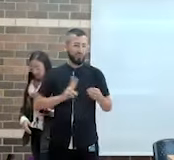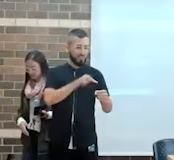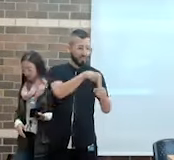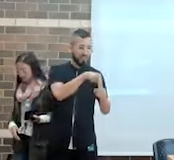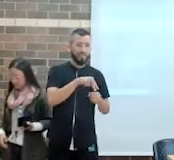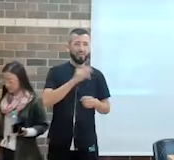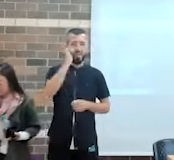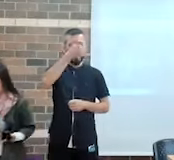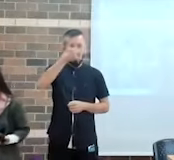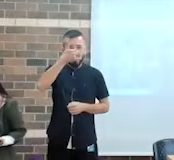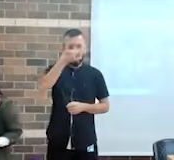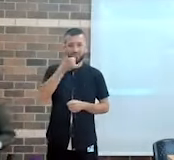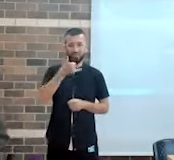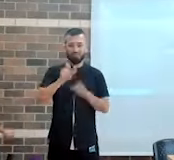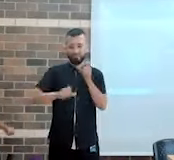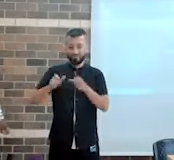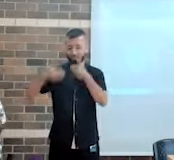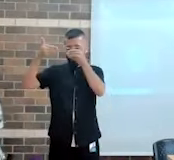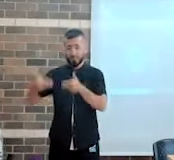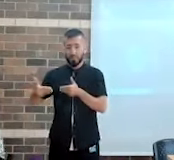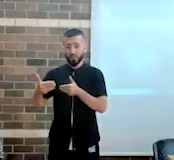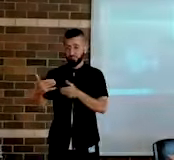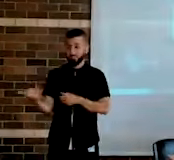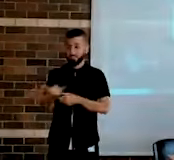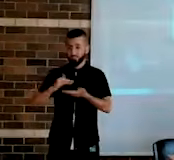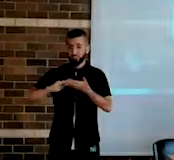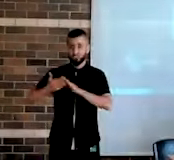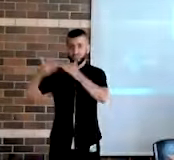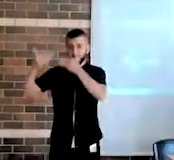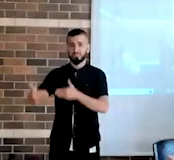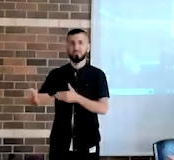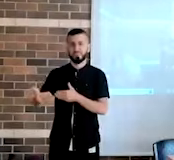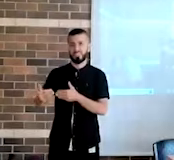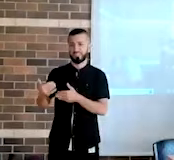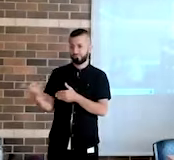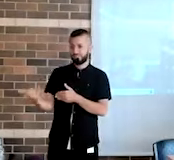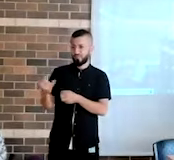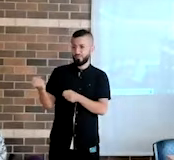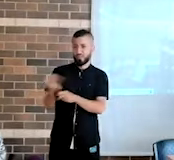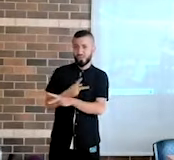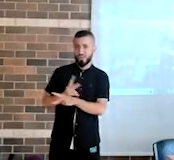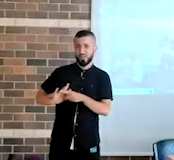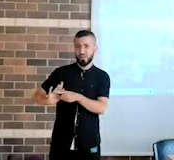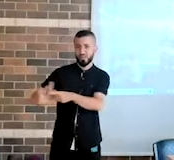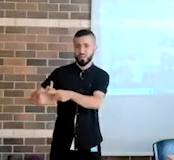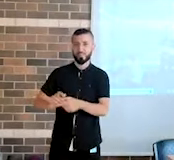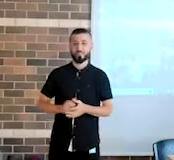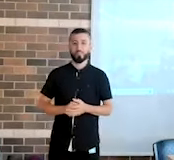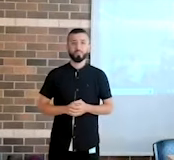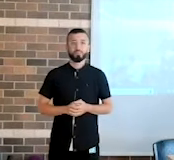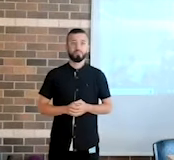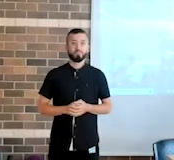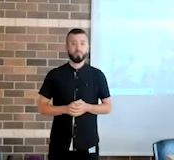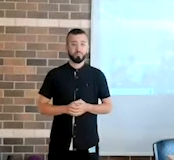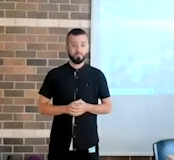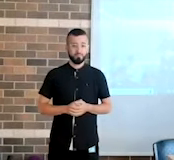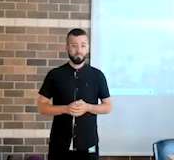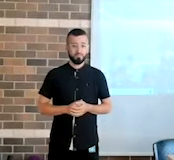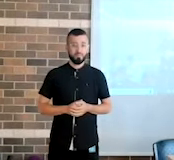con discapacidad, porque la población con discapacidad también tuvo muchas violencias. El hecho de tener una discapacidad